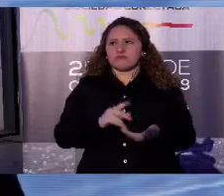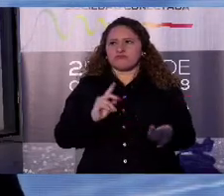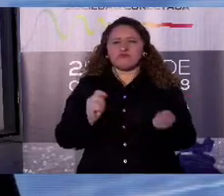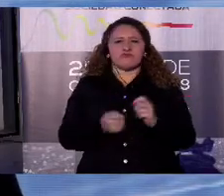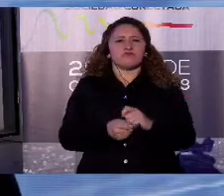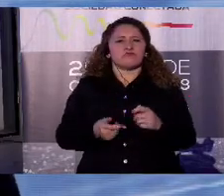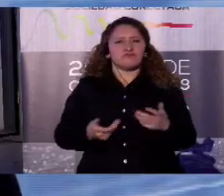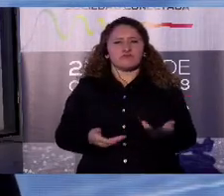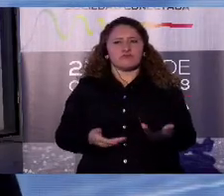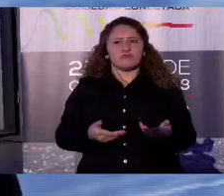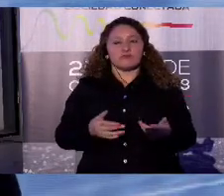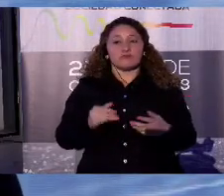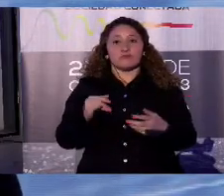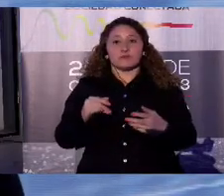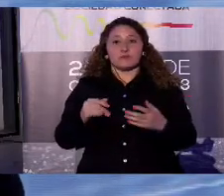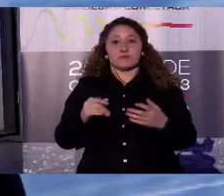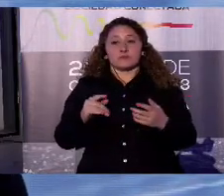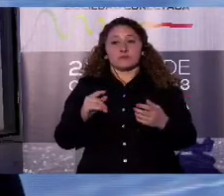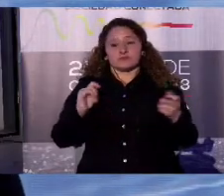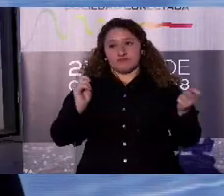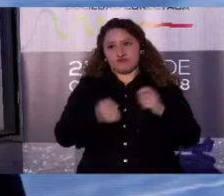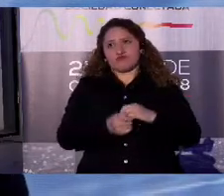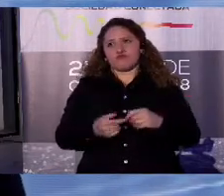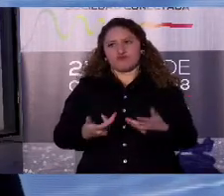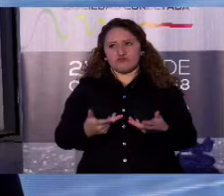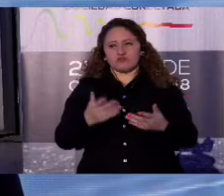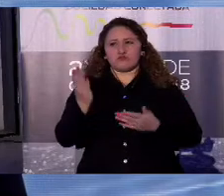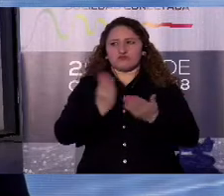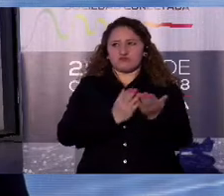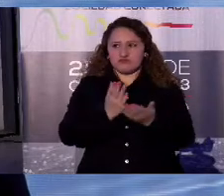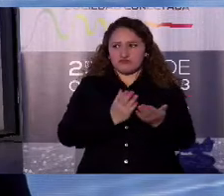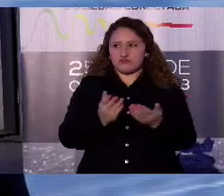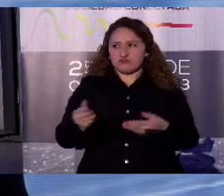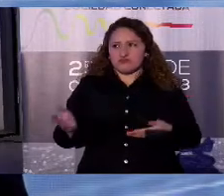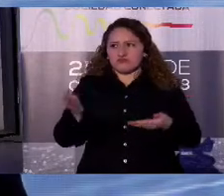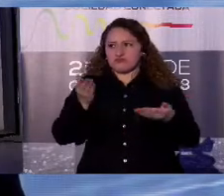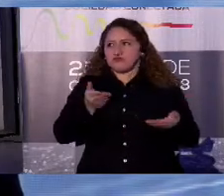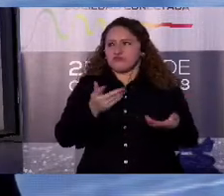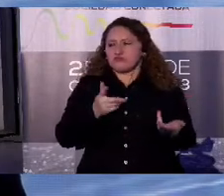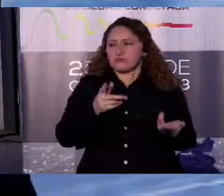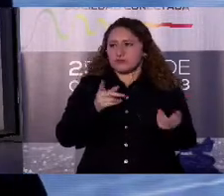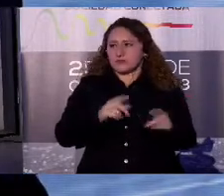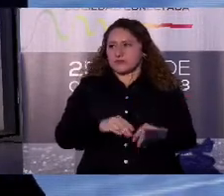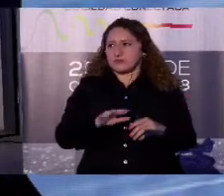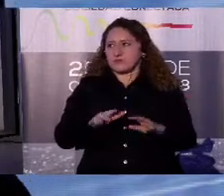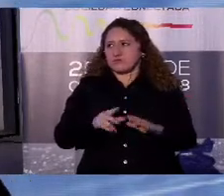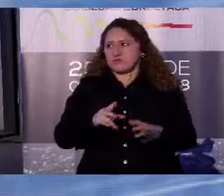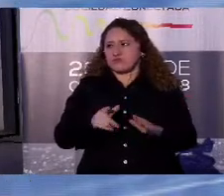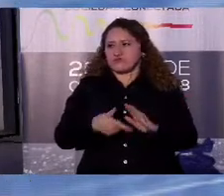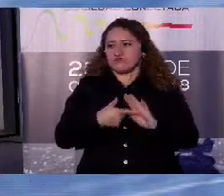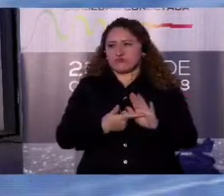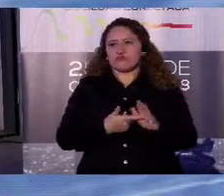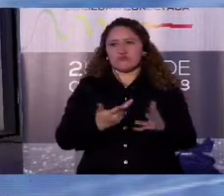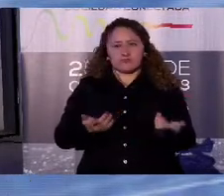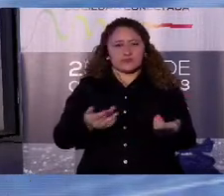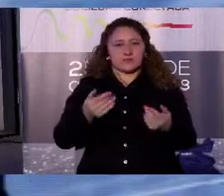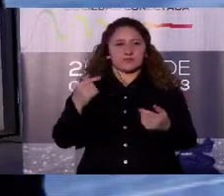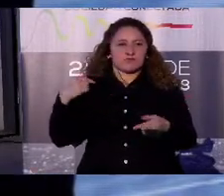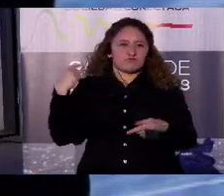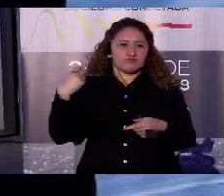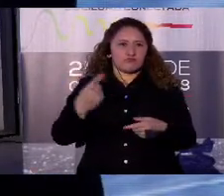manera de hacer las cosas, de los servicios que podemos prestar, inclusive los modelos económicos que hemos venido